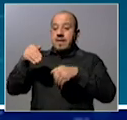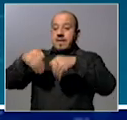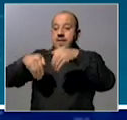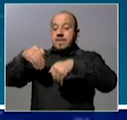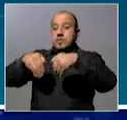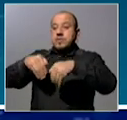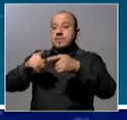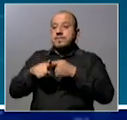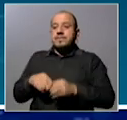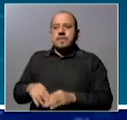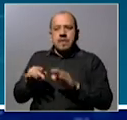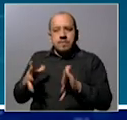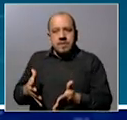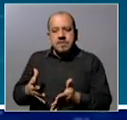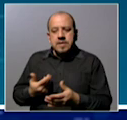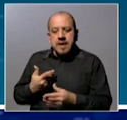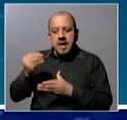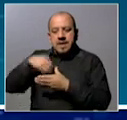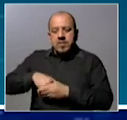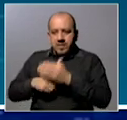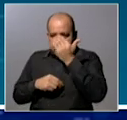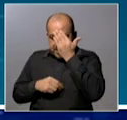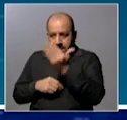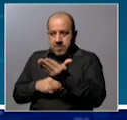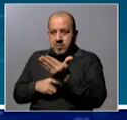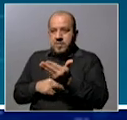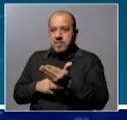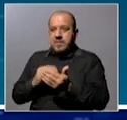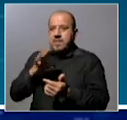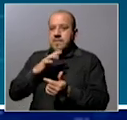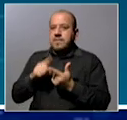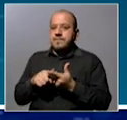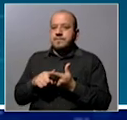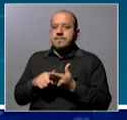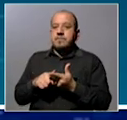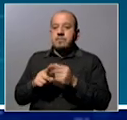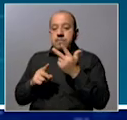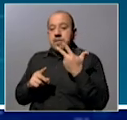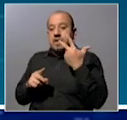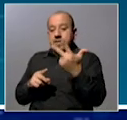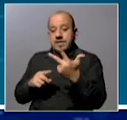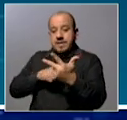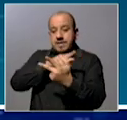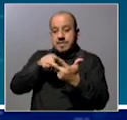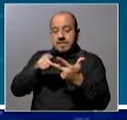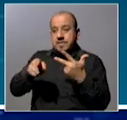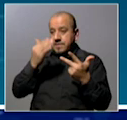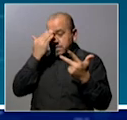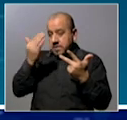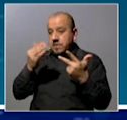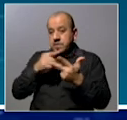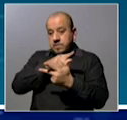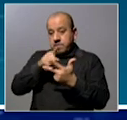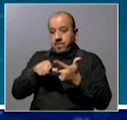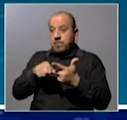es qué ocurre adentro del Frente Amplio, que presenta 3 candidatos... todos con una intención de